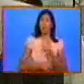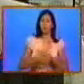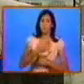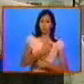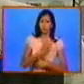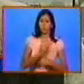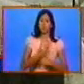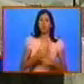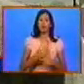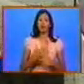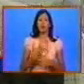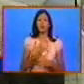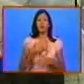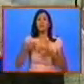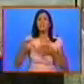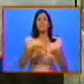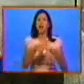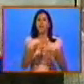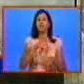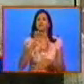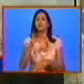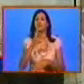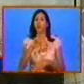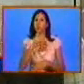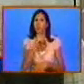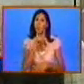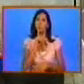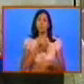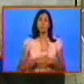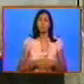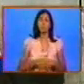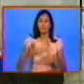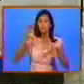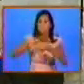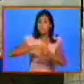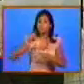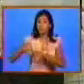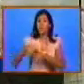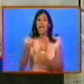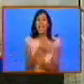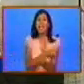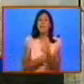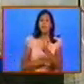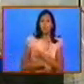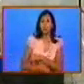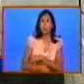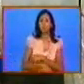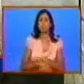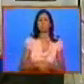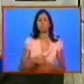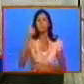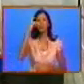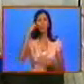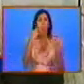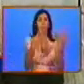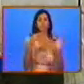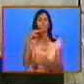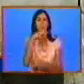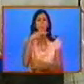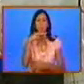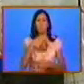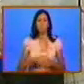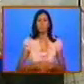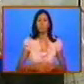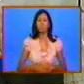combate de la quebrada del Churo. Fue capturado herido el día 8